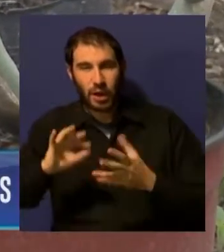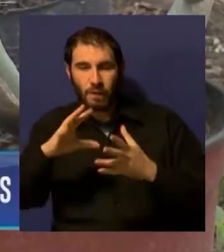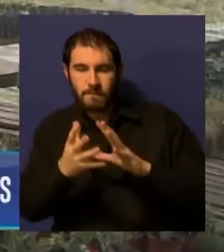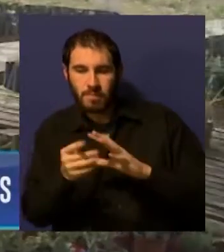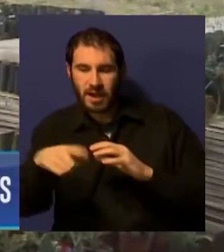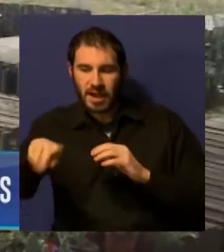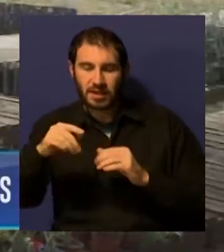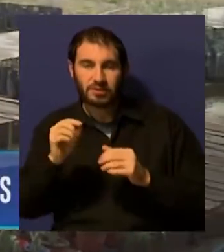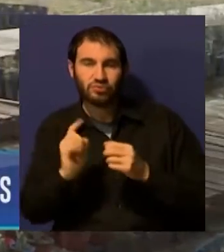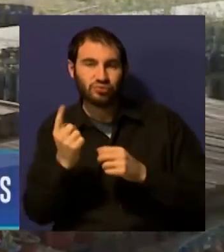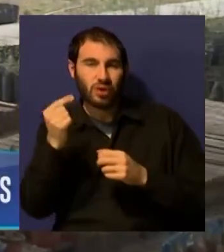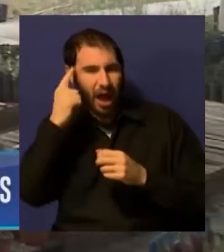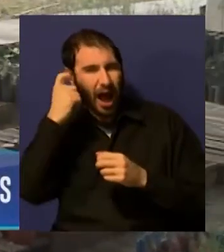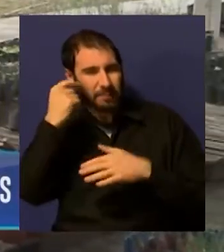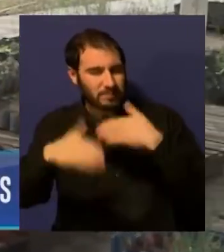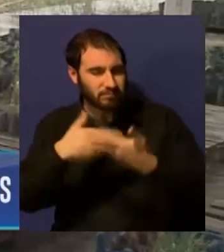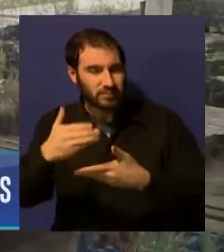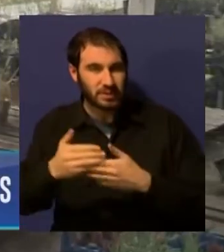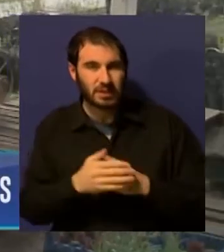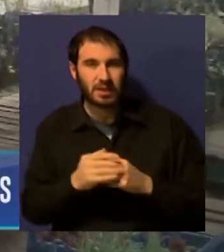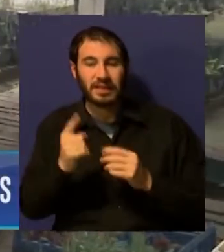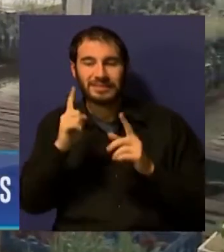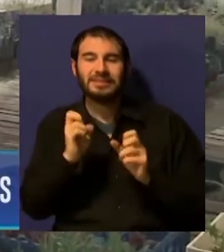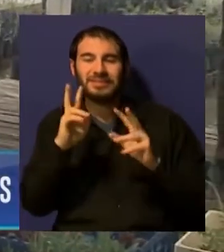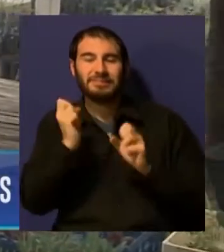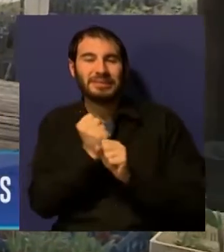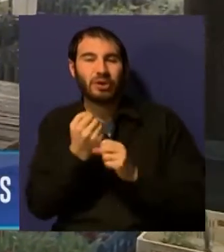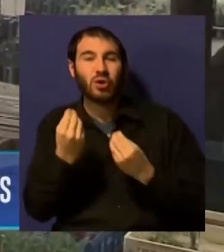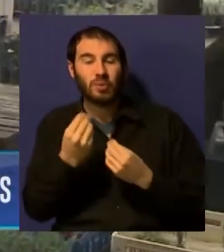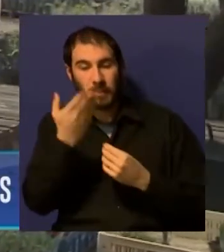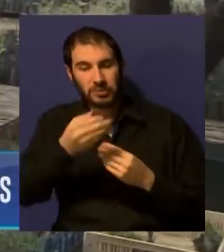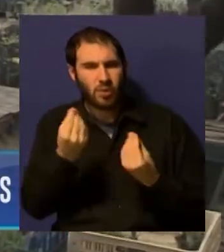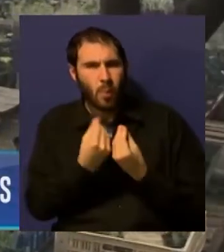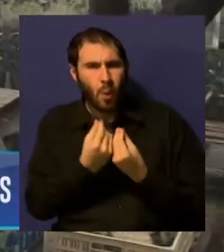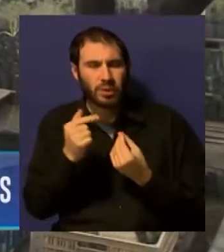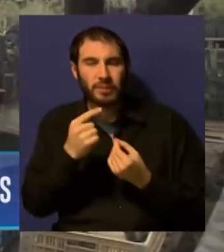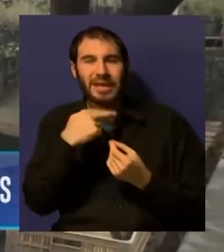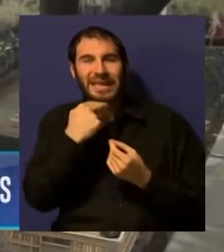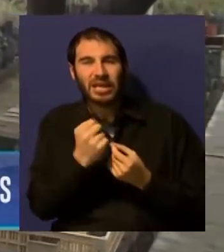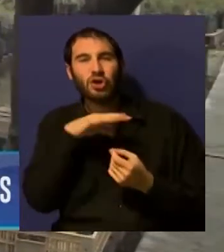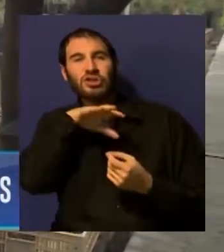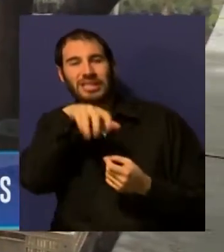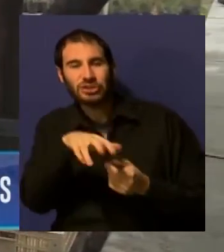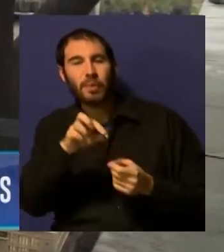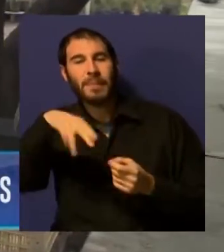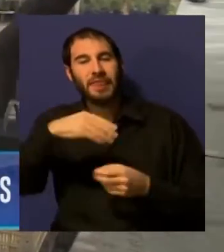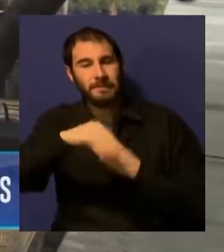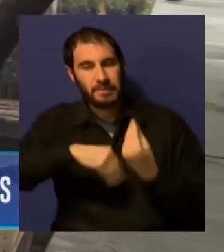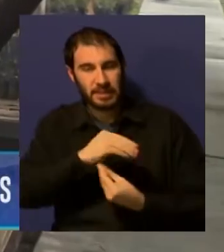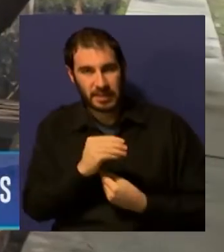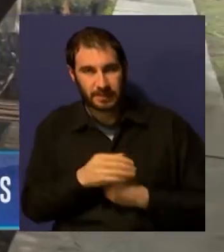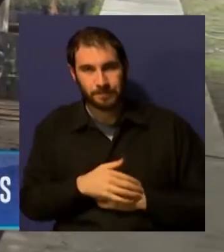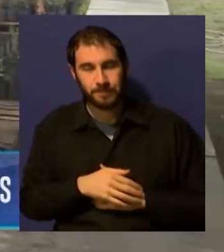van informalmente aprendiendo el mundo del trabajo. Había mucha gente que eran hijos y nietos de planes de familia y que